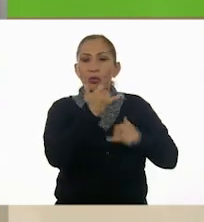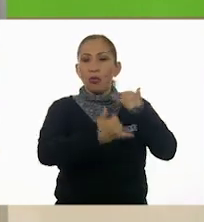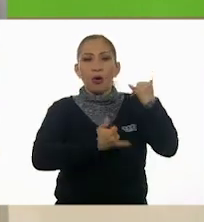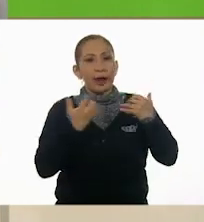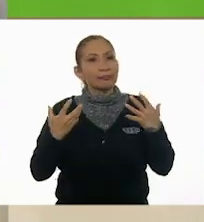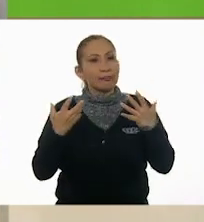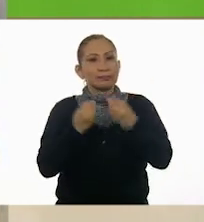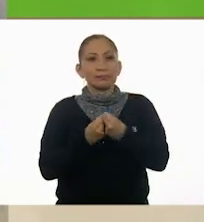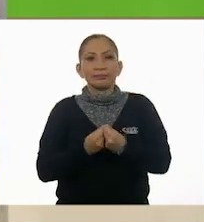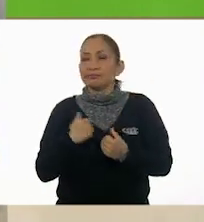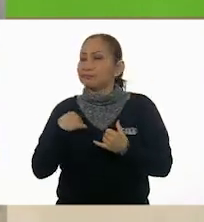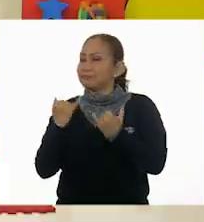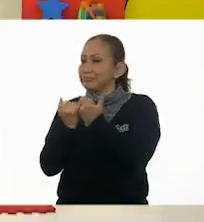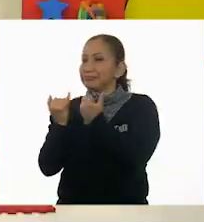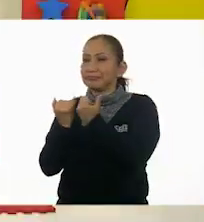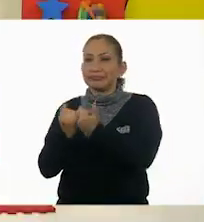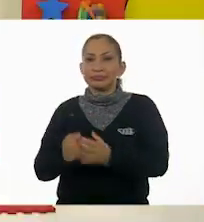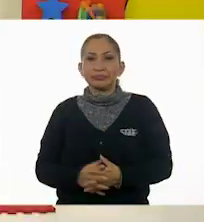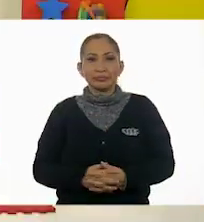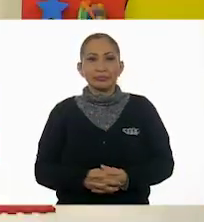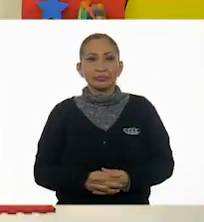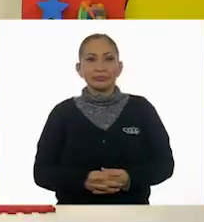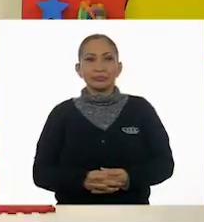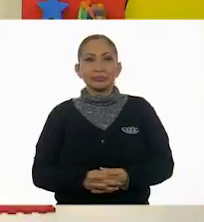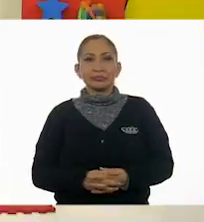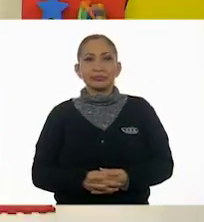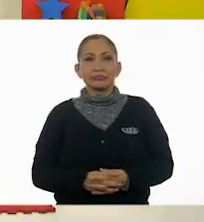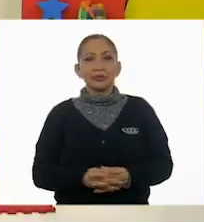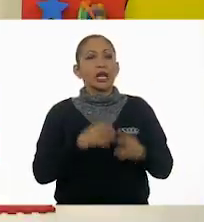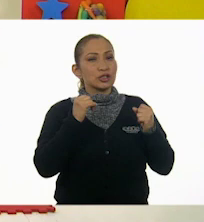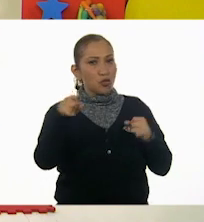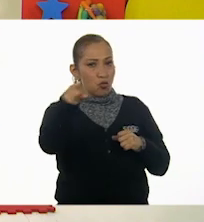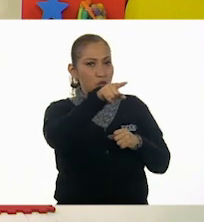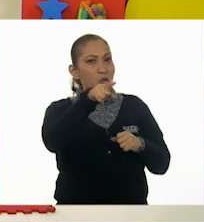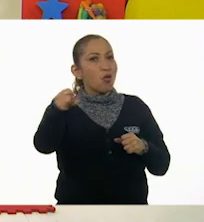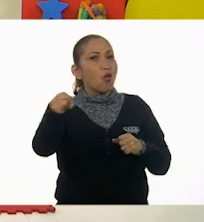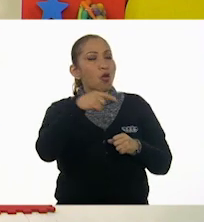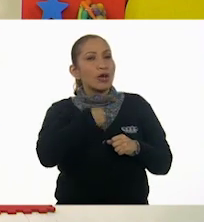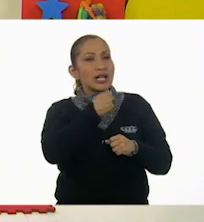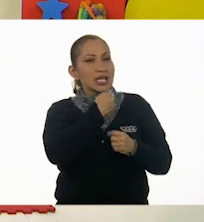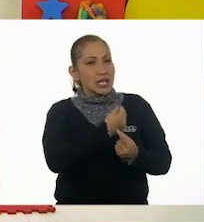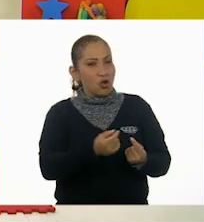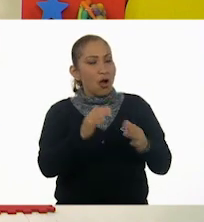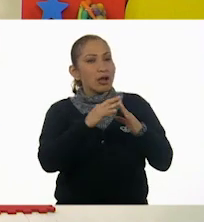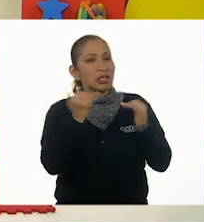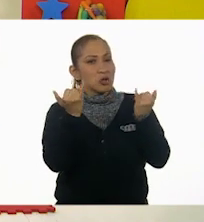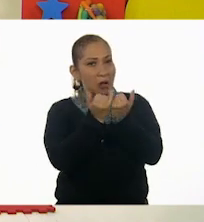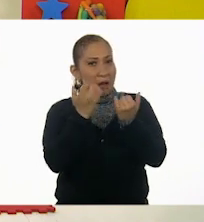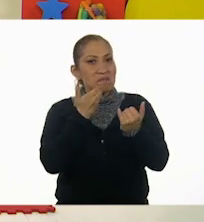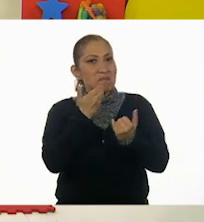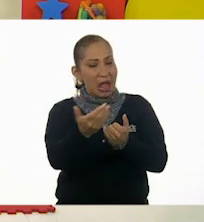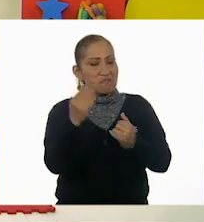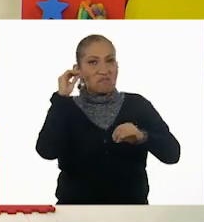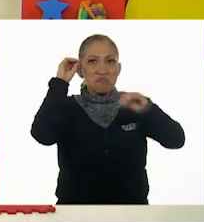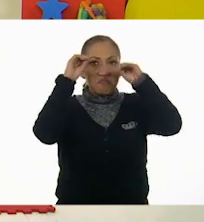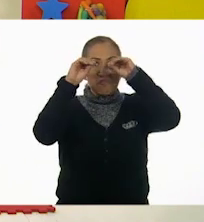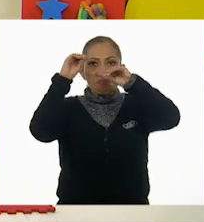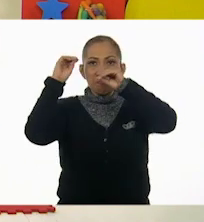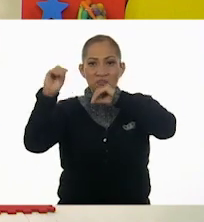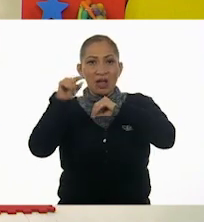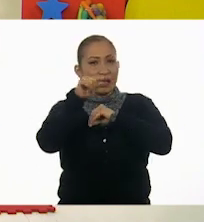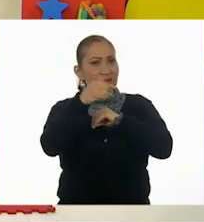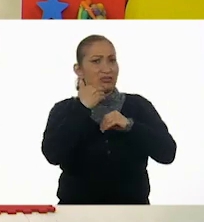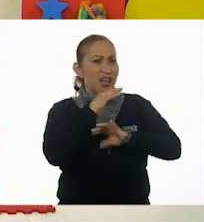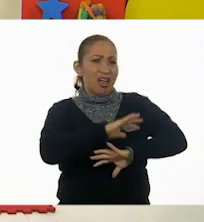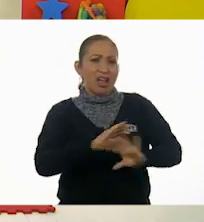jugar contigo. Ay, a mí también. Y seguro que nuestros amigos en casa lo están haciendo muy bien también. Yo creo que ya les